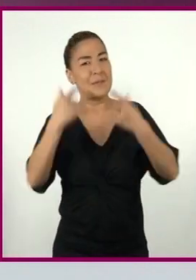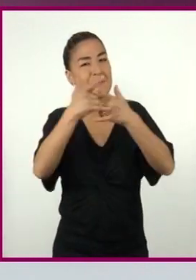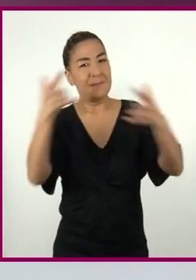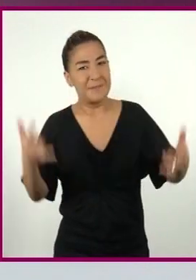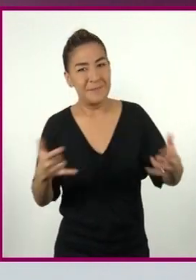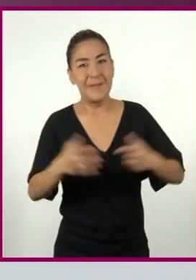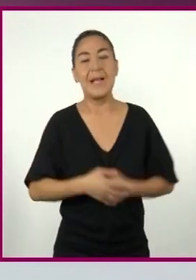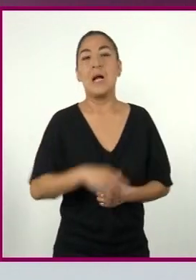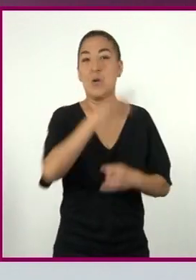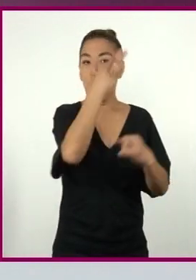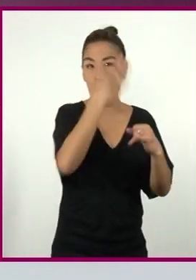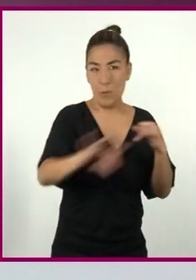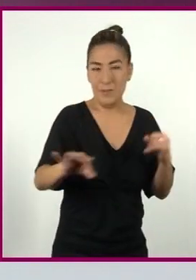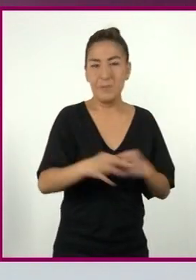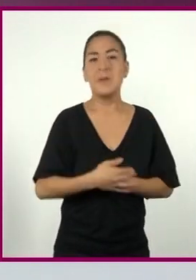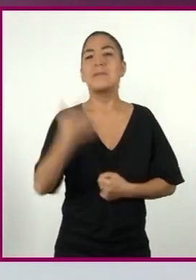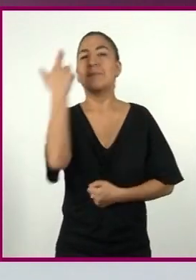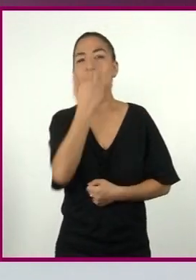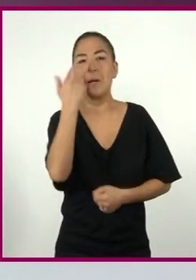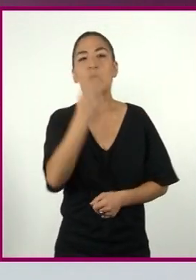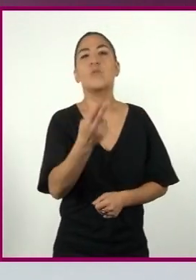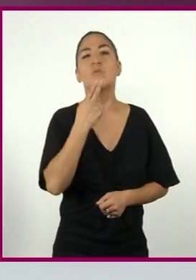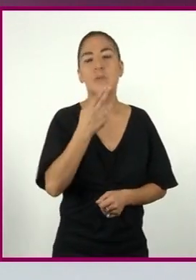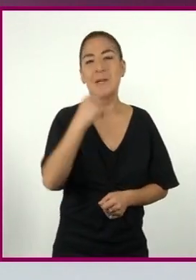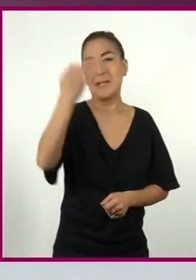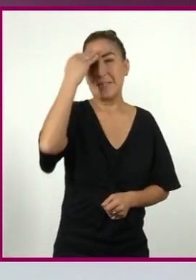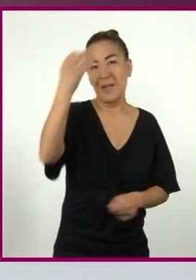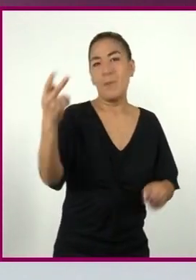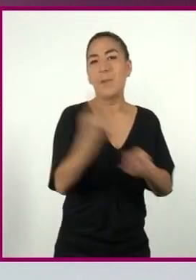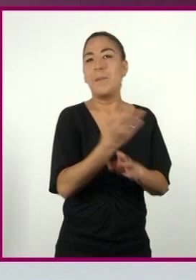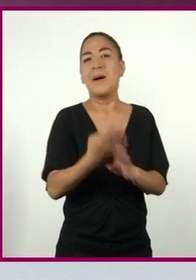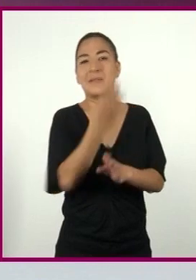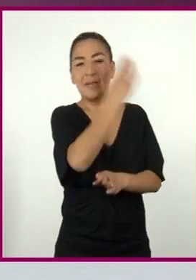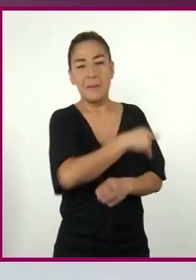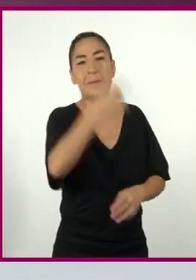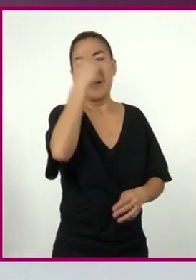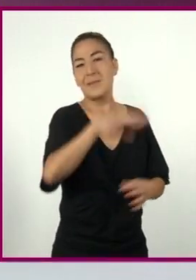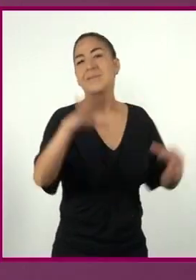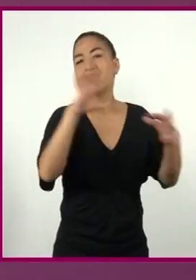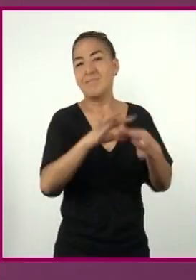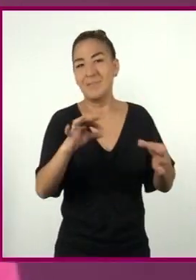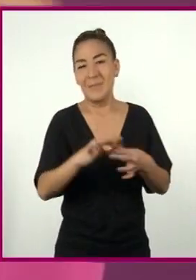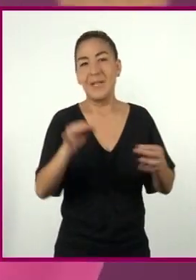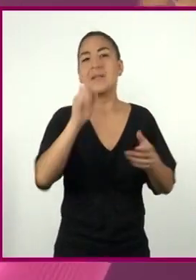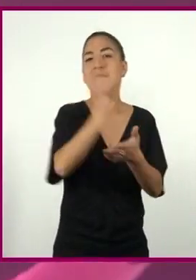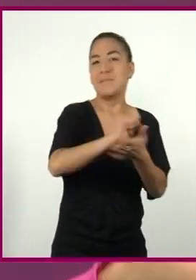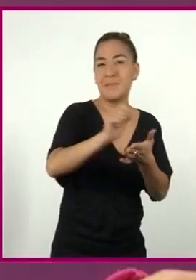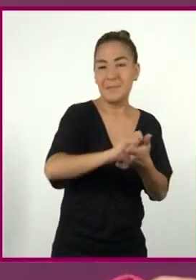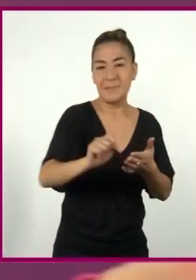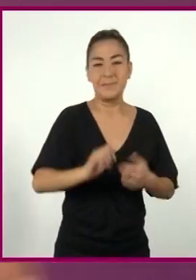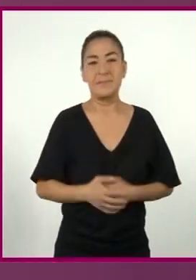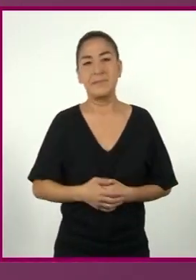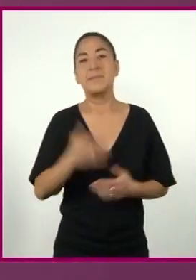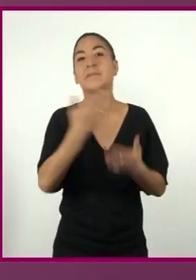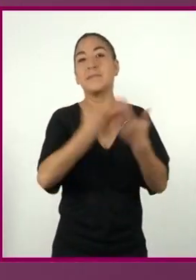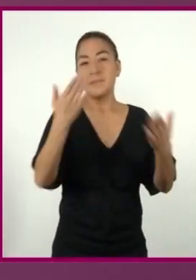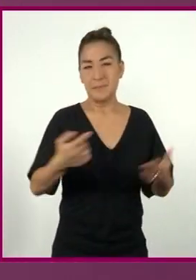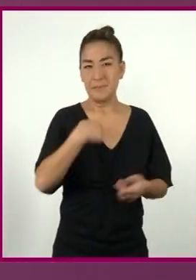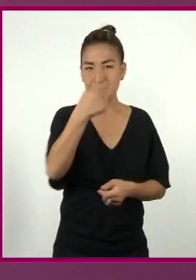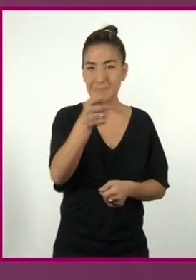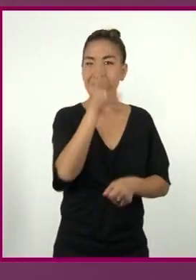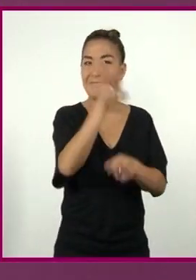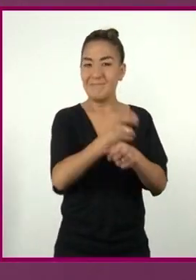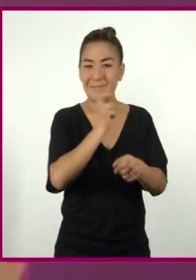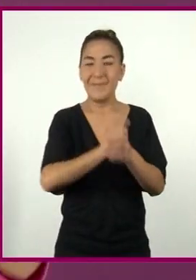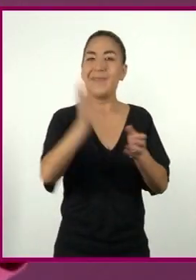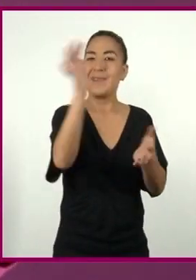Y finalmente, analizamos el uso del tiempo pasado para narrar sucesos. Ahora les invito a la